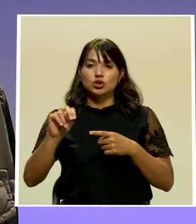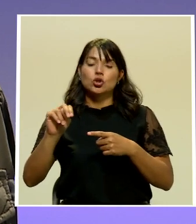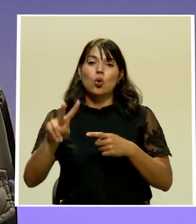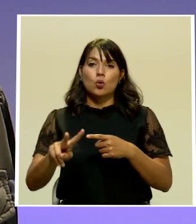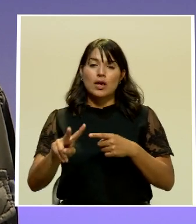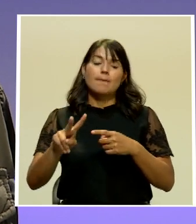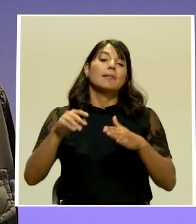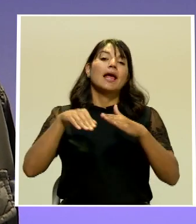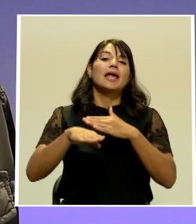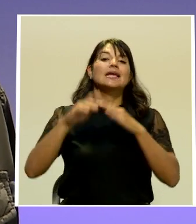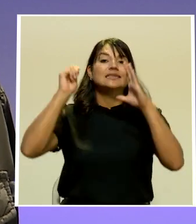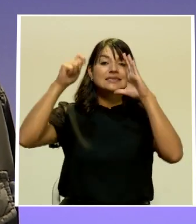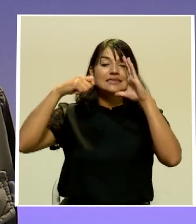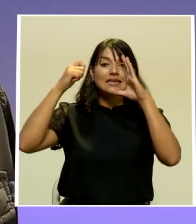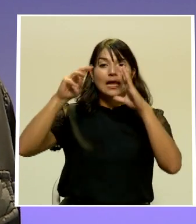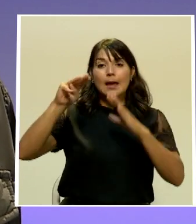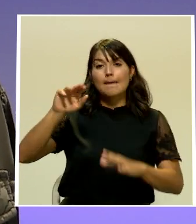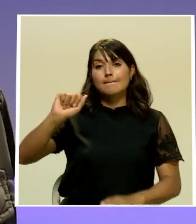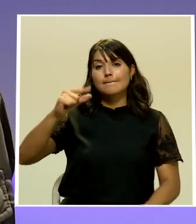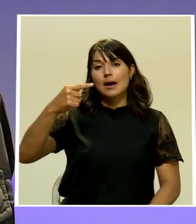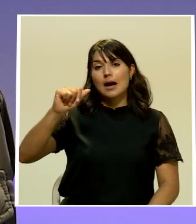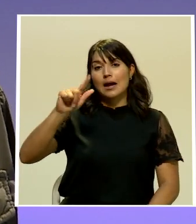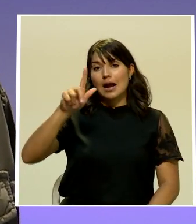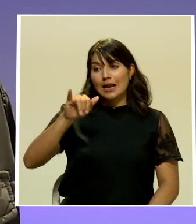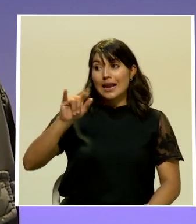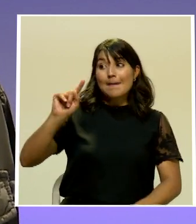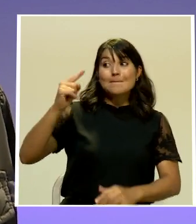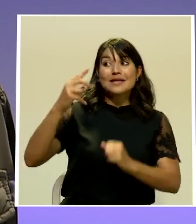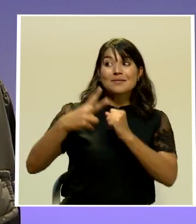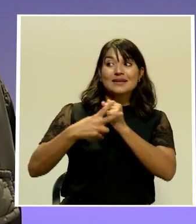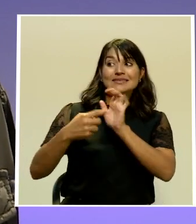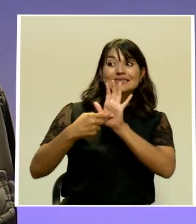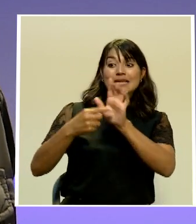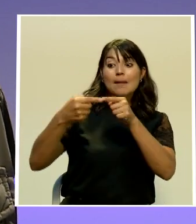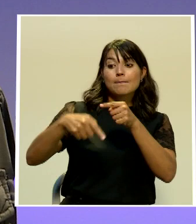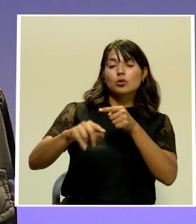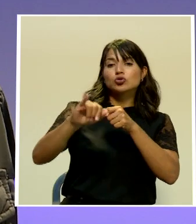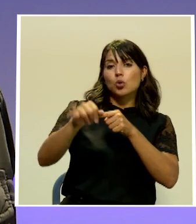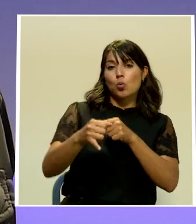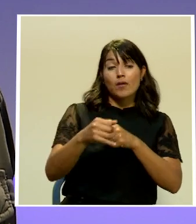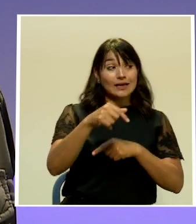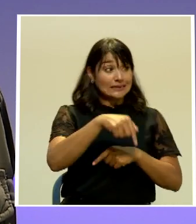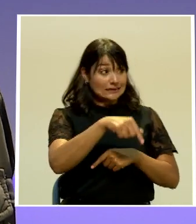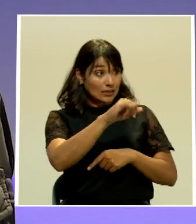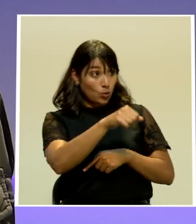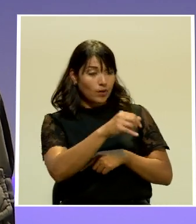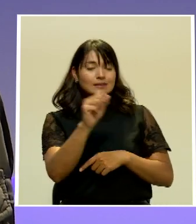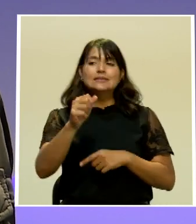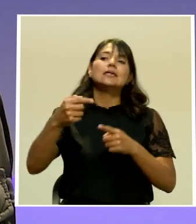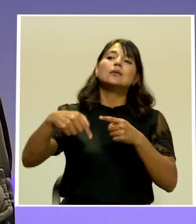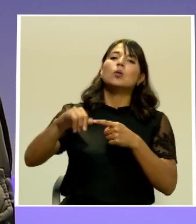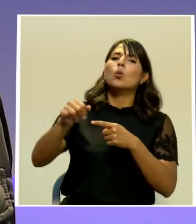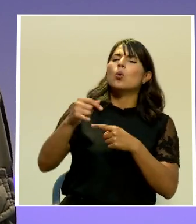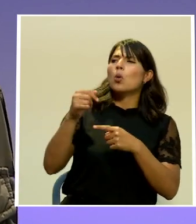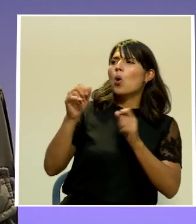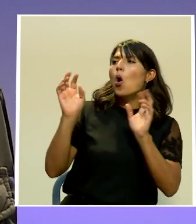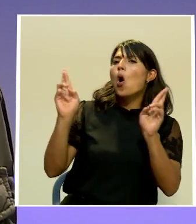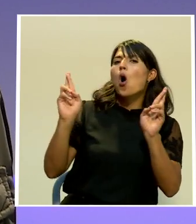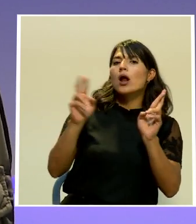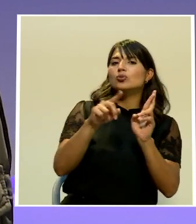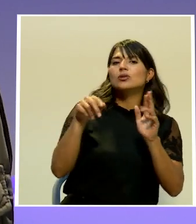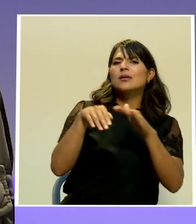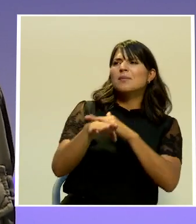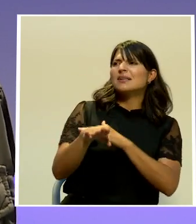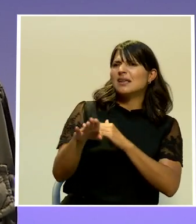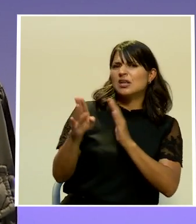estreno el jueves. Y ¿Este jueves? Este jueves empieza y espero que puedan ir, creo que vale, no sé, la entrada, 2.500